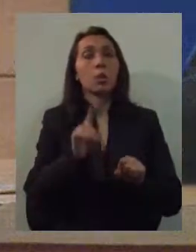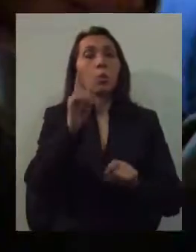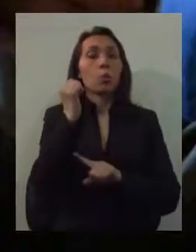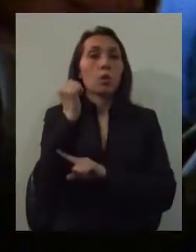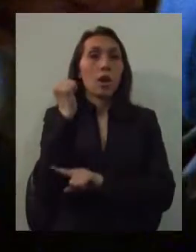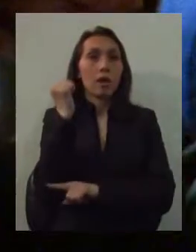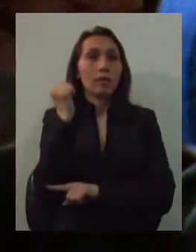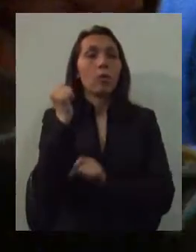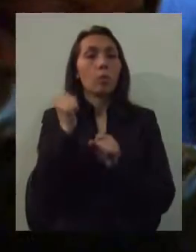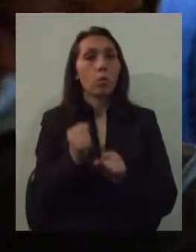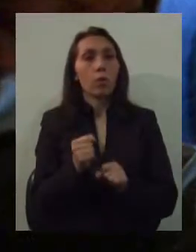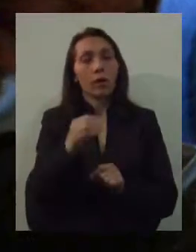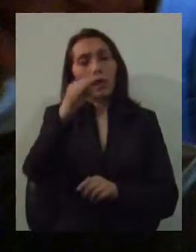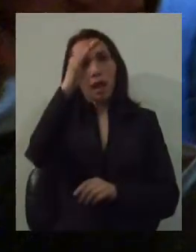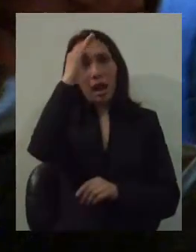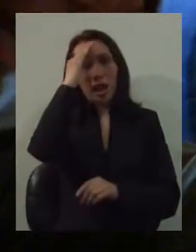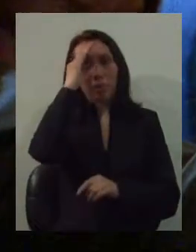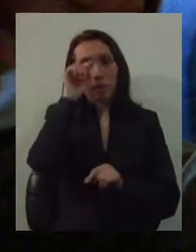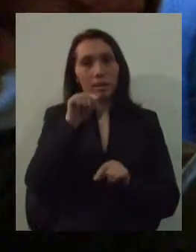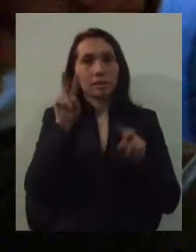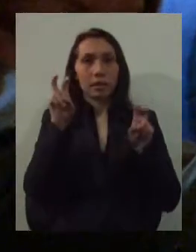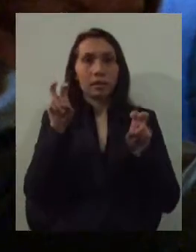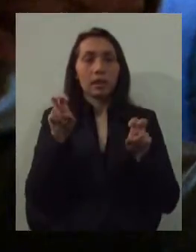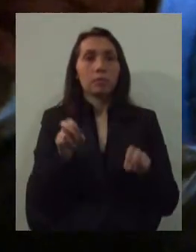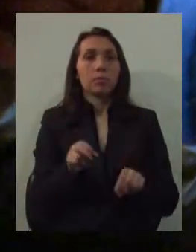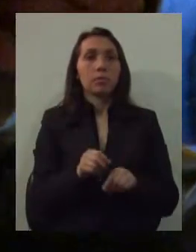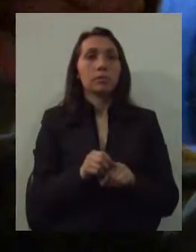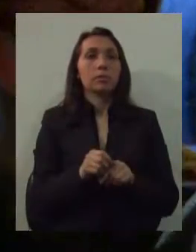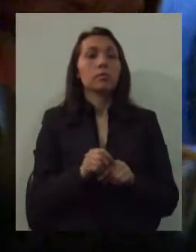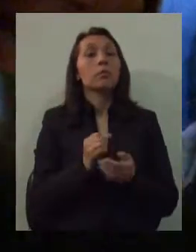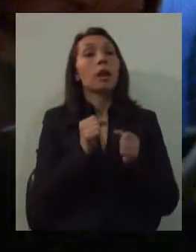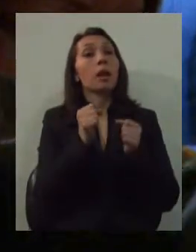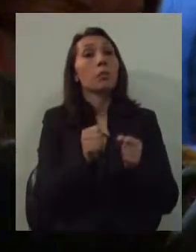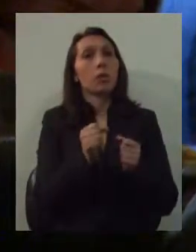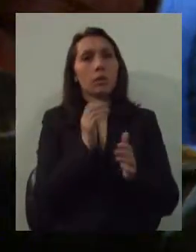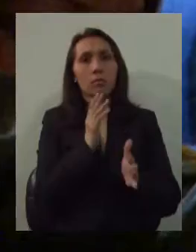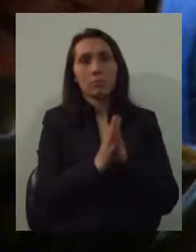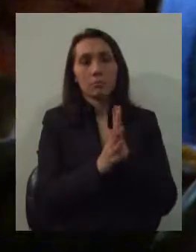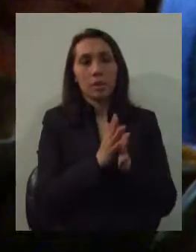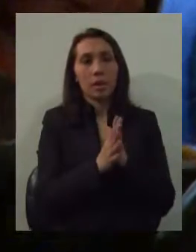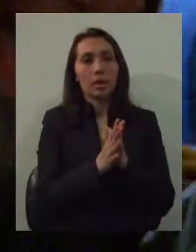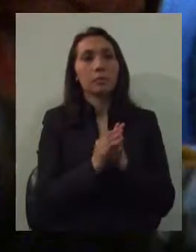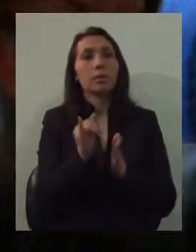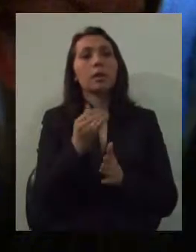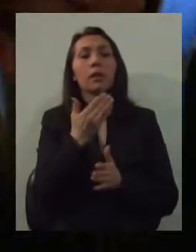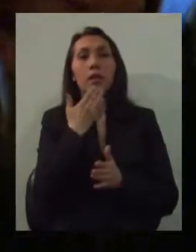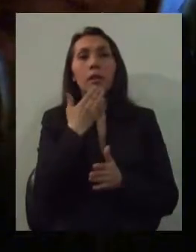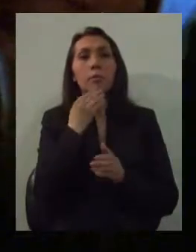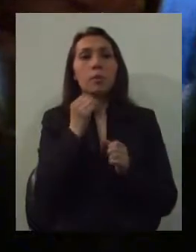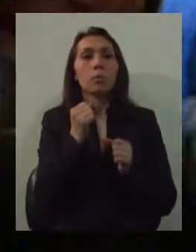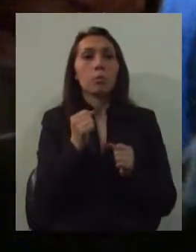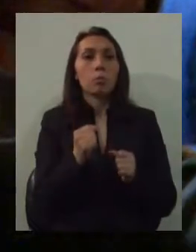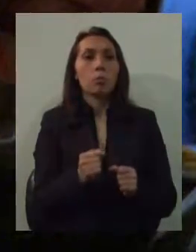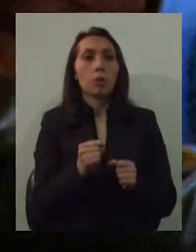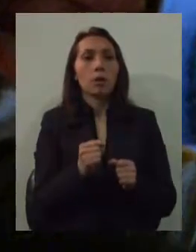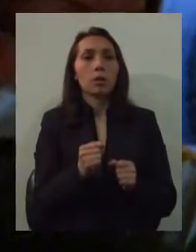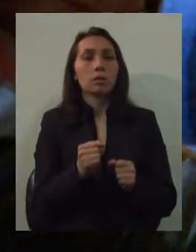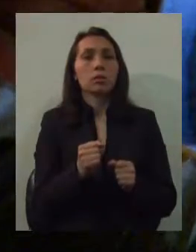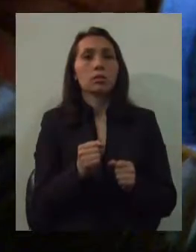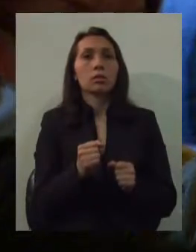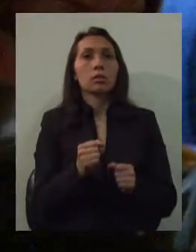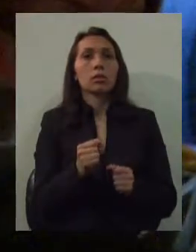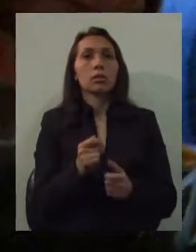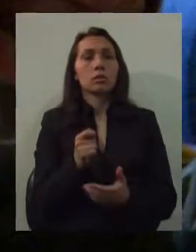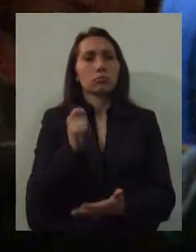abogado que pueda tener experiencia en ese aspecto. Y para poder agilizar y también poder una